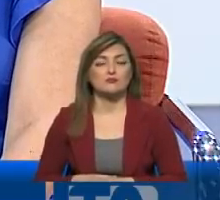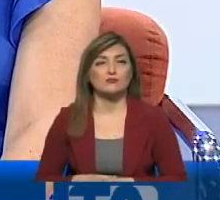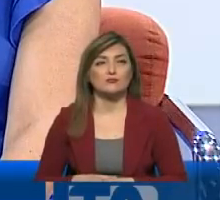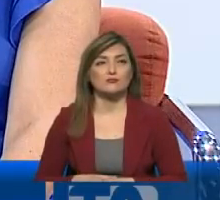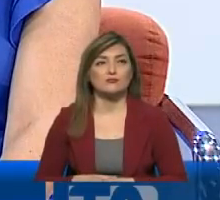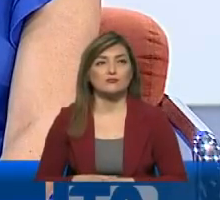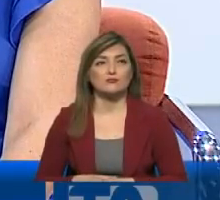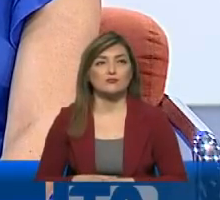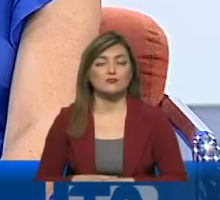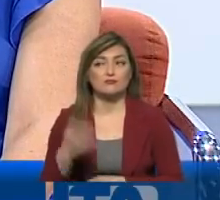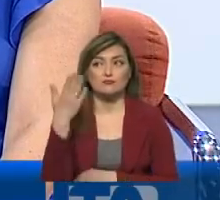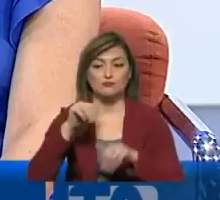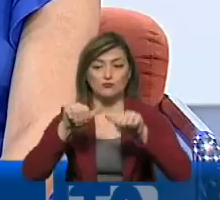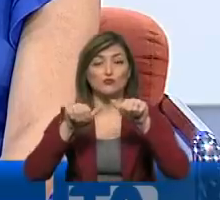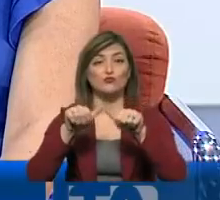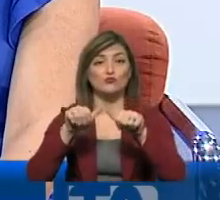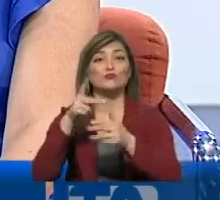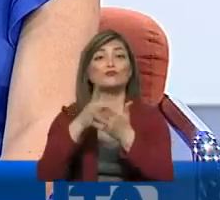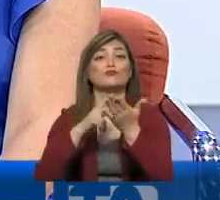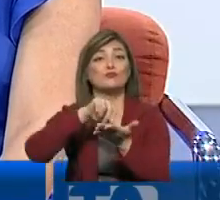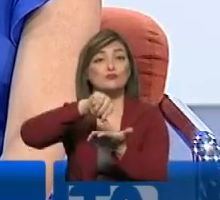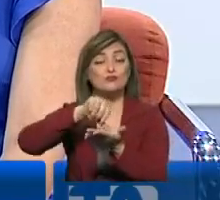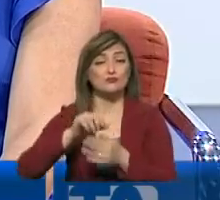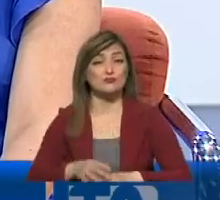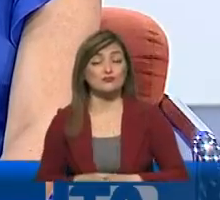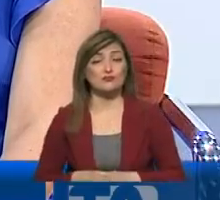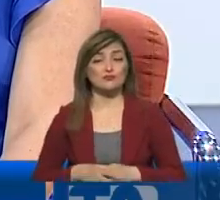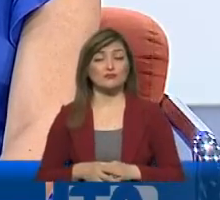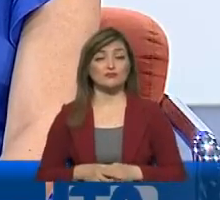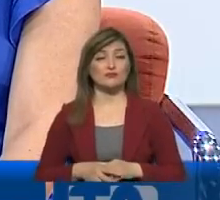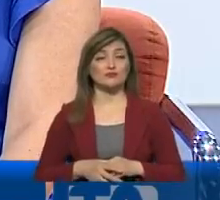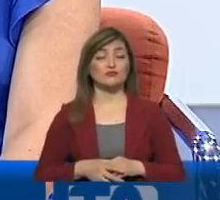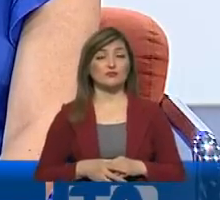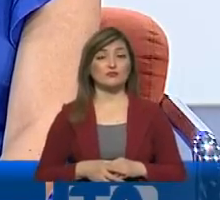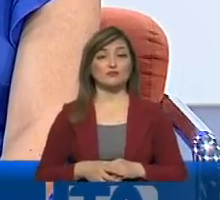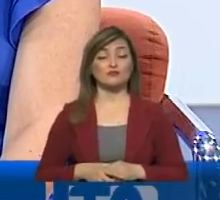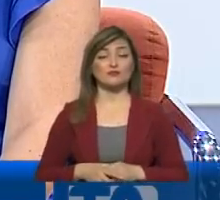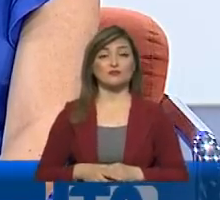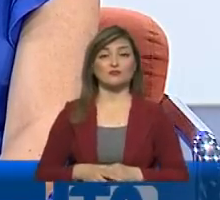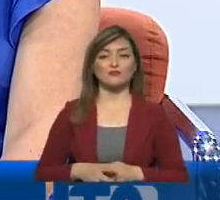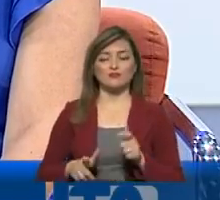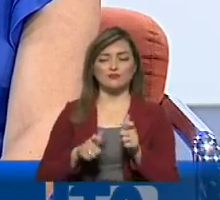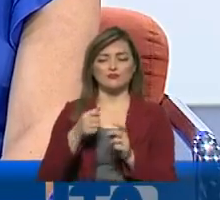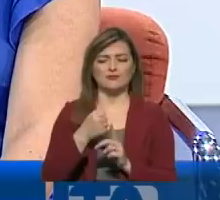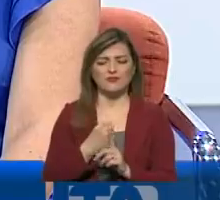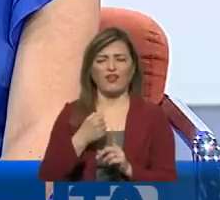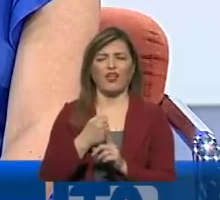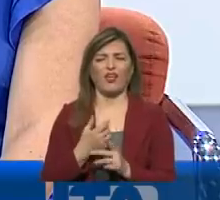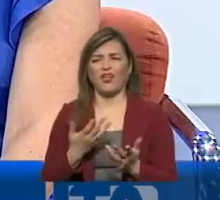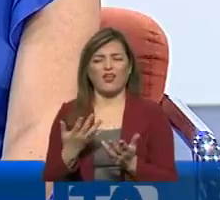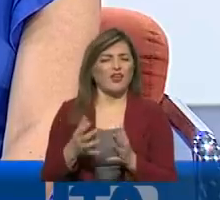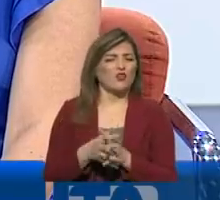ya no estará bajo la administración del alcalde Jorge Yunda? ¿Será o qué es necesario para que la ciudad pueda salir de esta crisis que